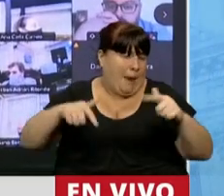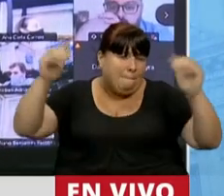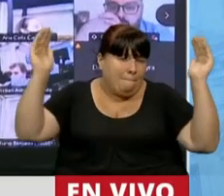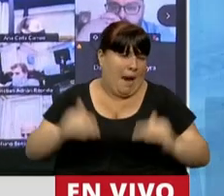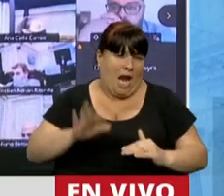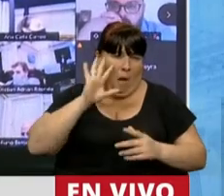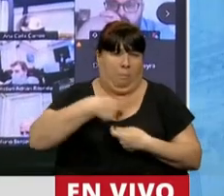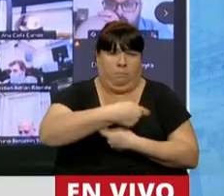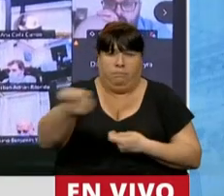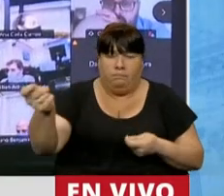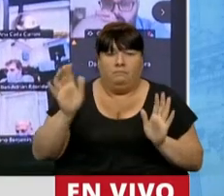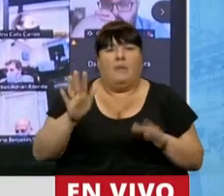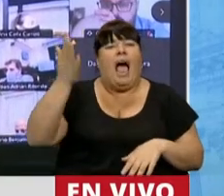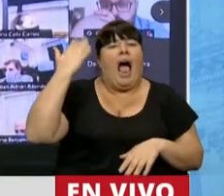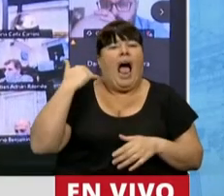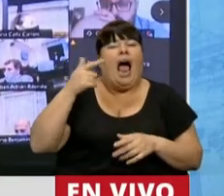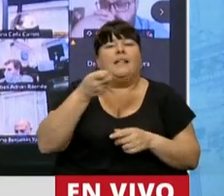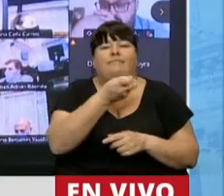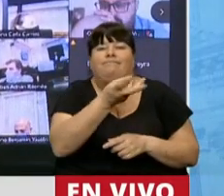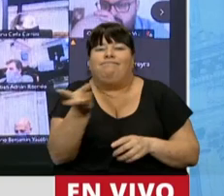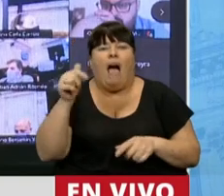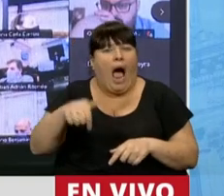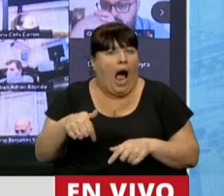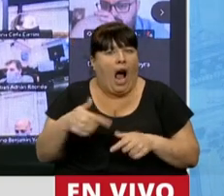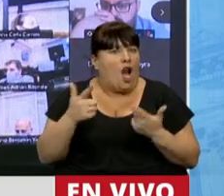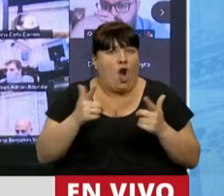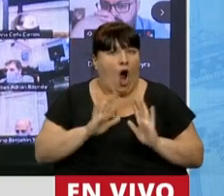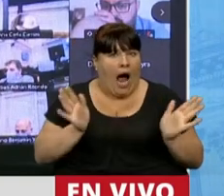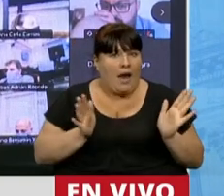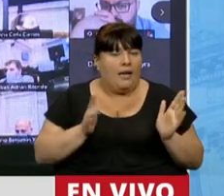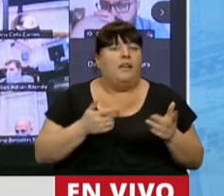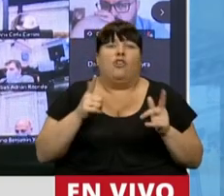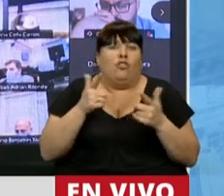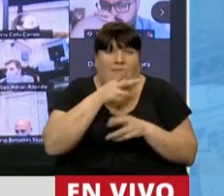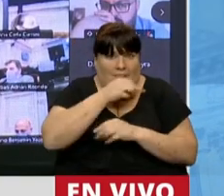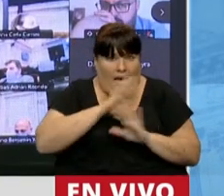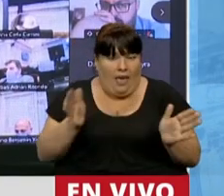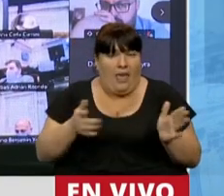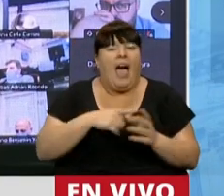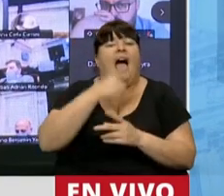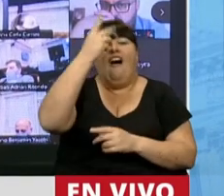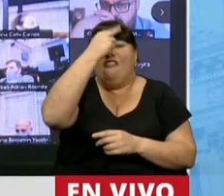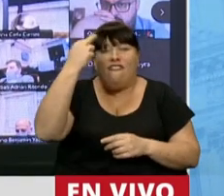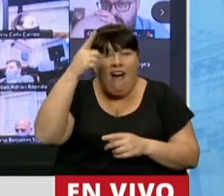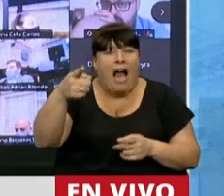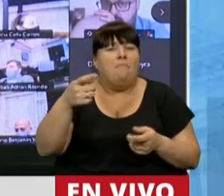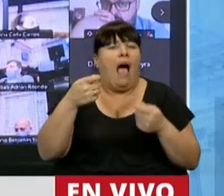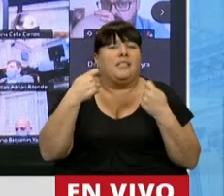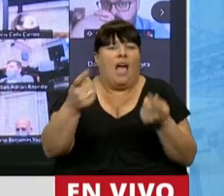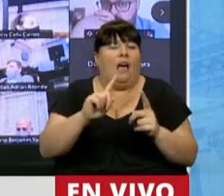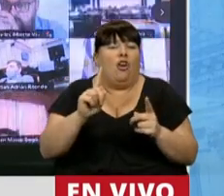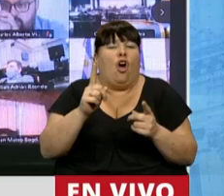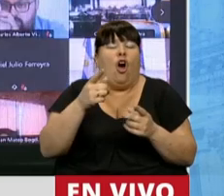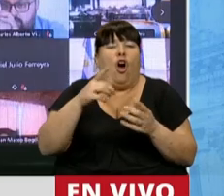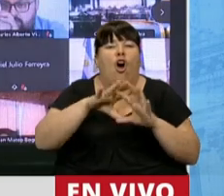redujeron notablemente. Tenían una cantidad y hoy no la tienen ni están disponibles. Y las farmacias no están